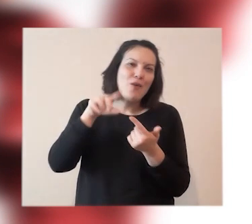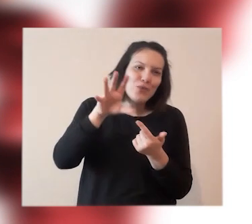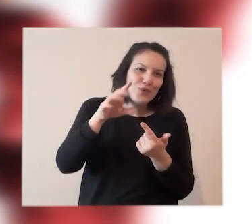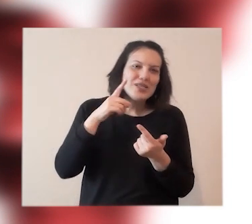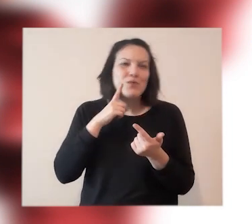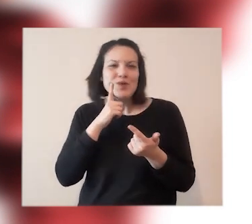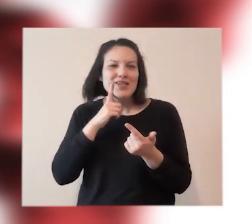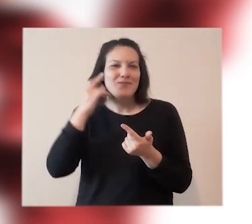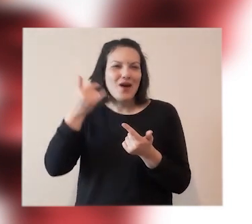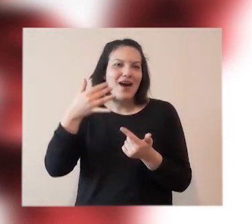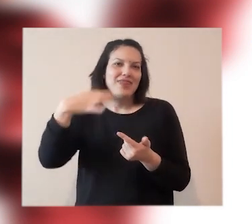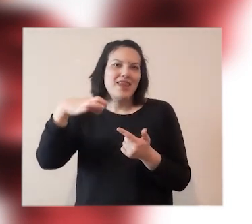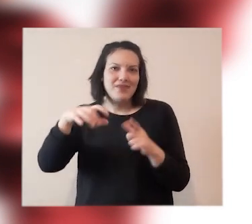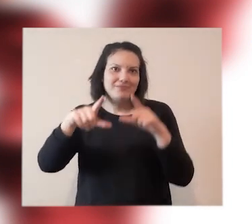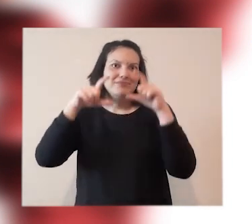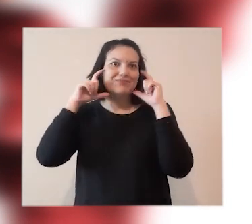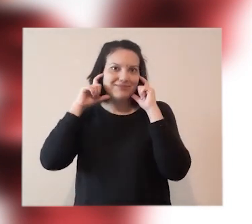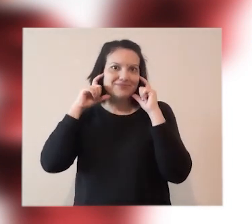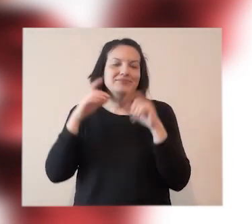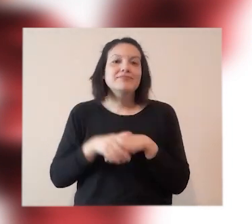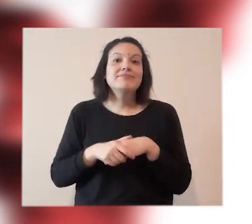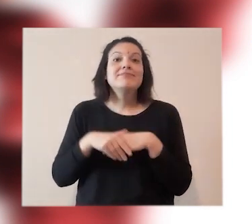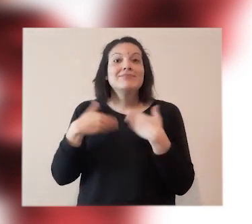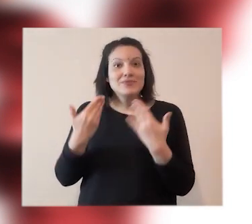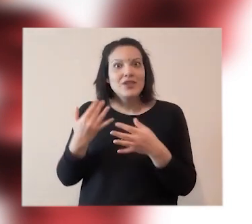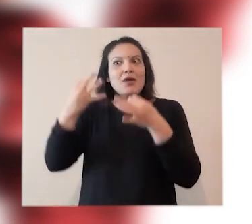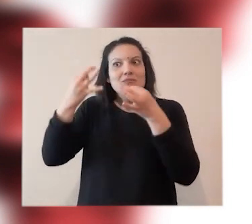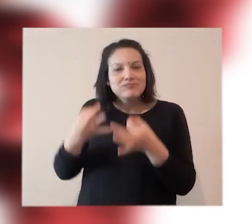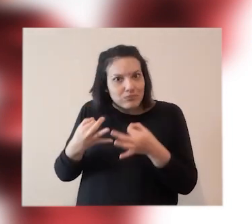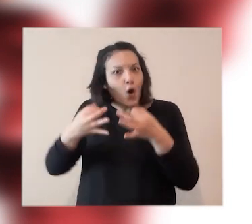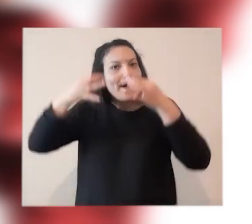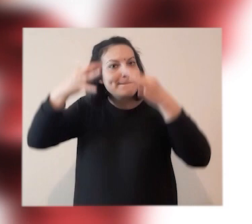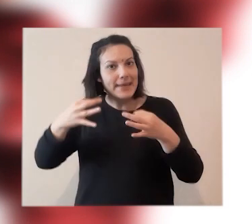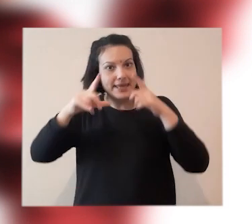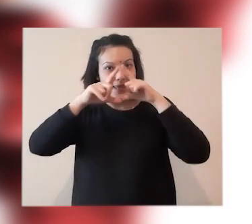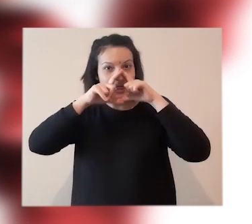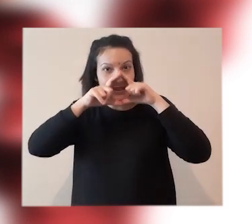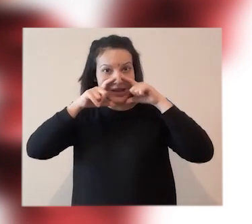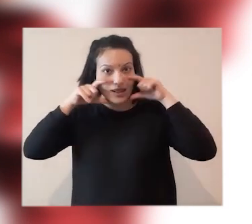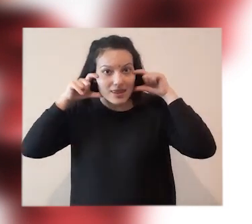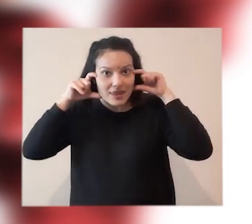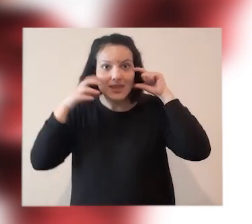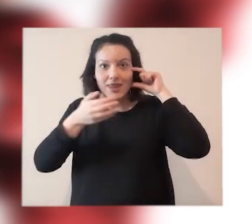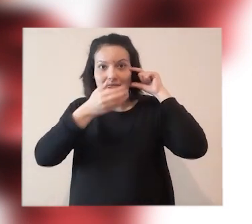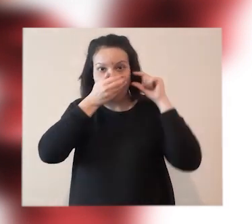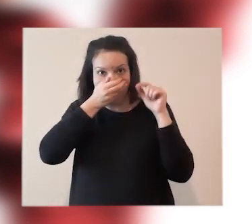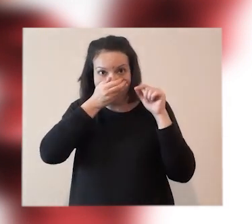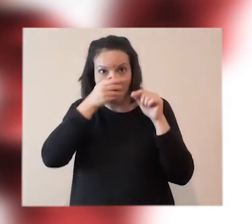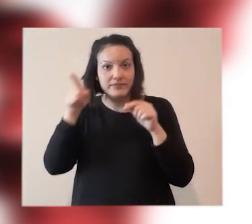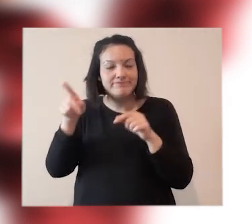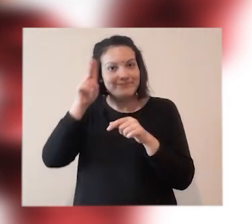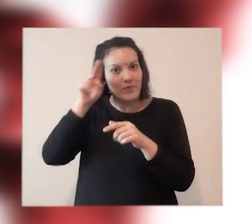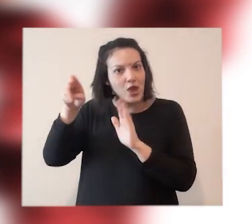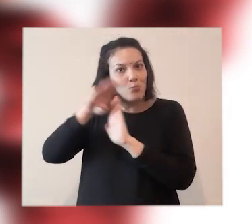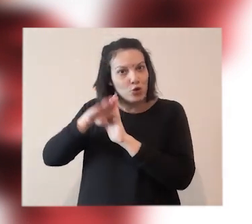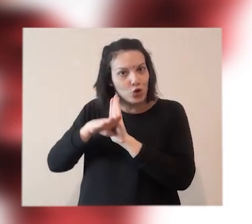o municipio. Así que, por supuesto, hacer el uso correcto del tapaboca de acuerdo a lo que establece el protocolo y, por supuesto,